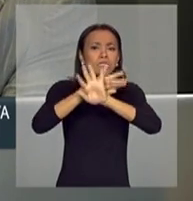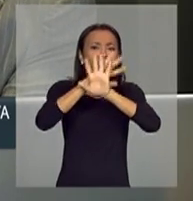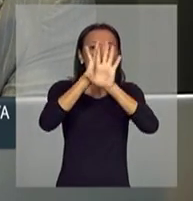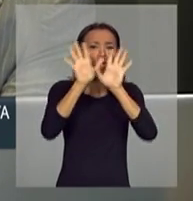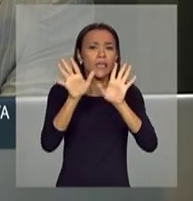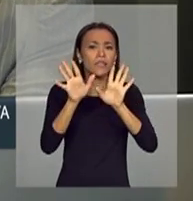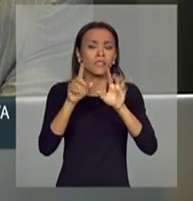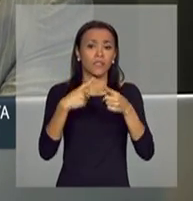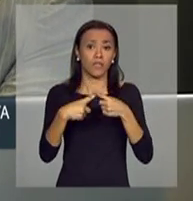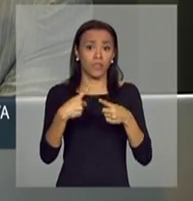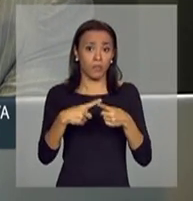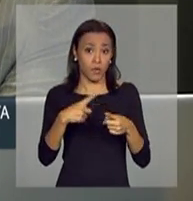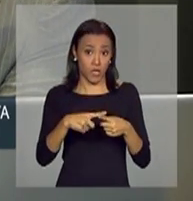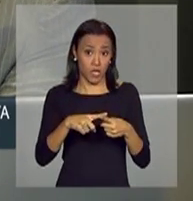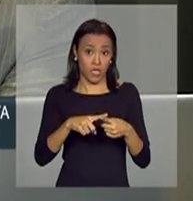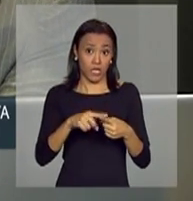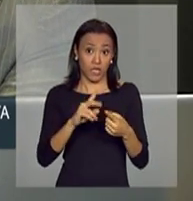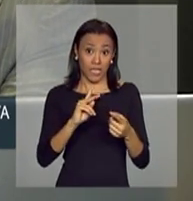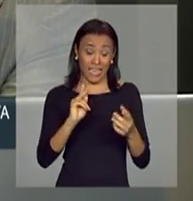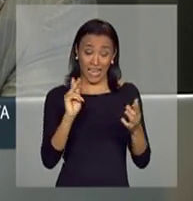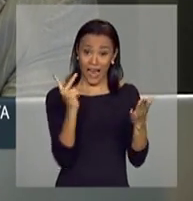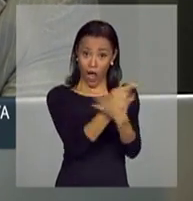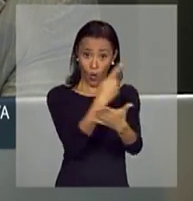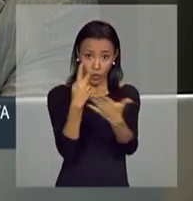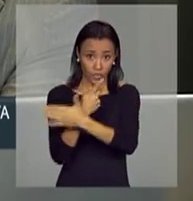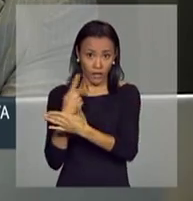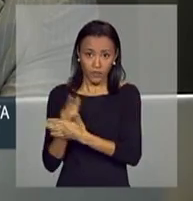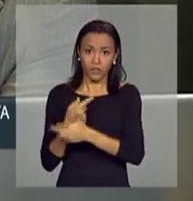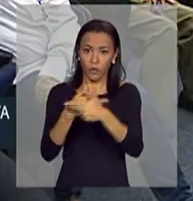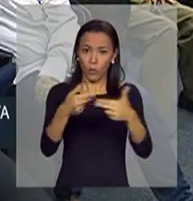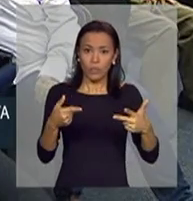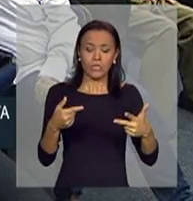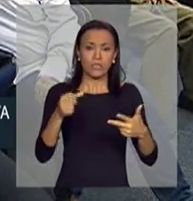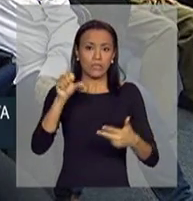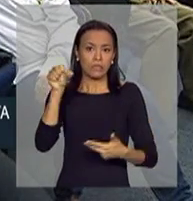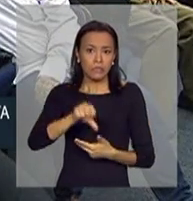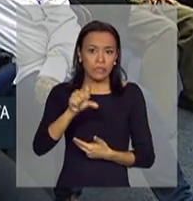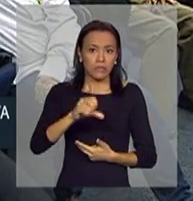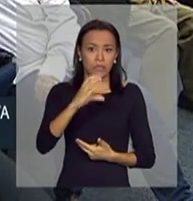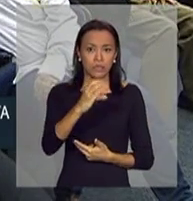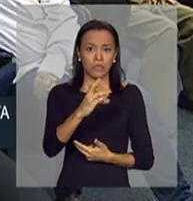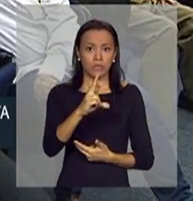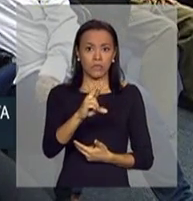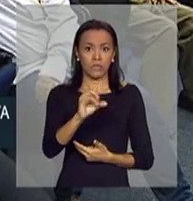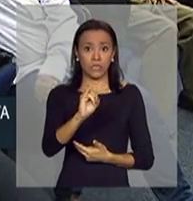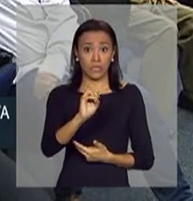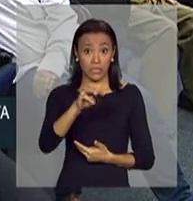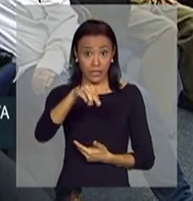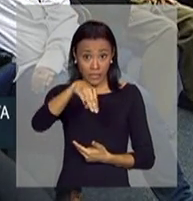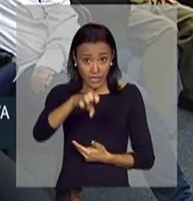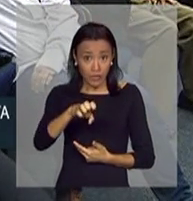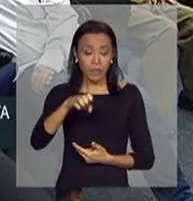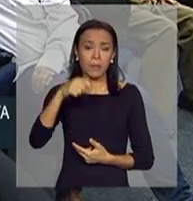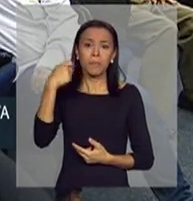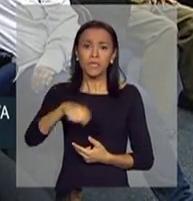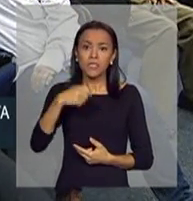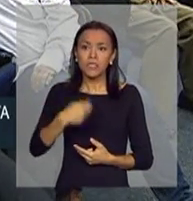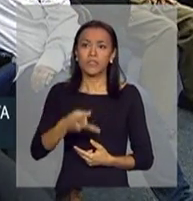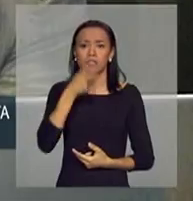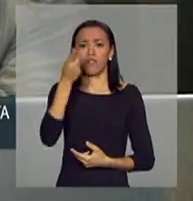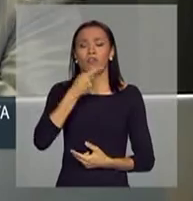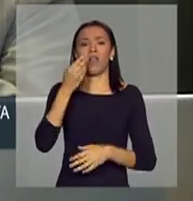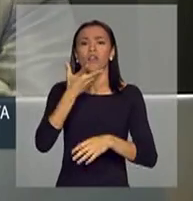casos de determinadas violaciones muy graves se debe indicar la autoría, lo que es muy